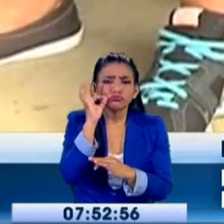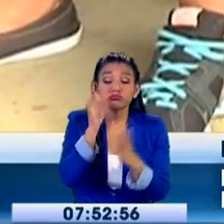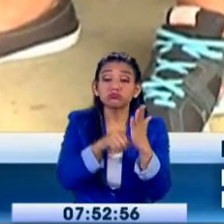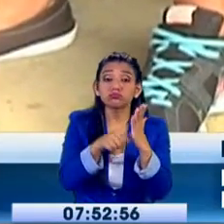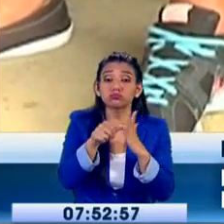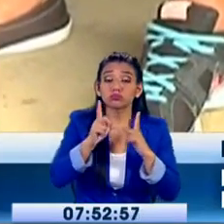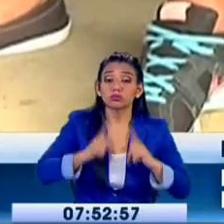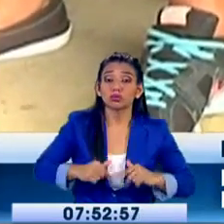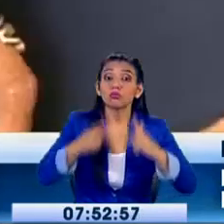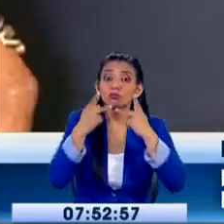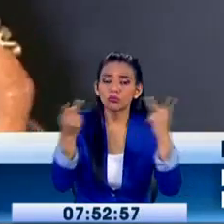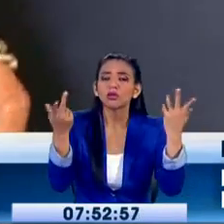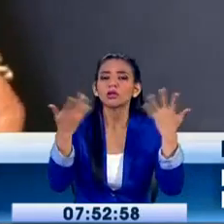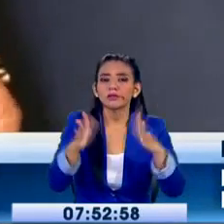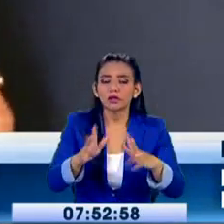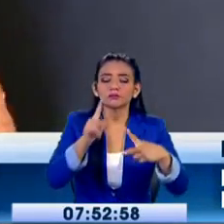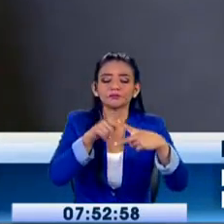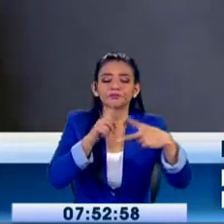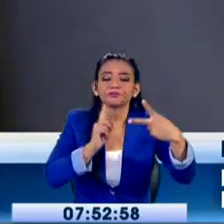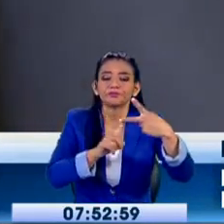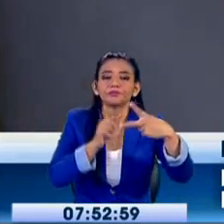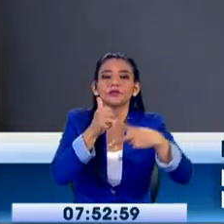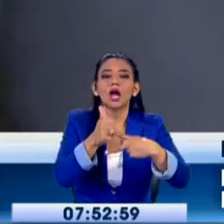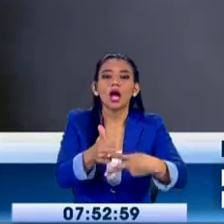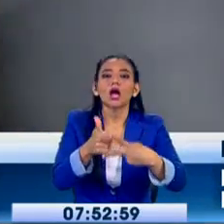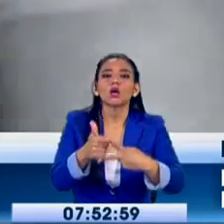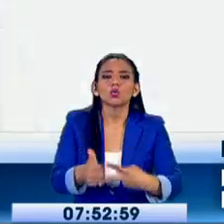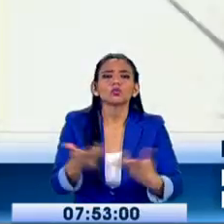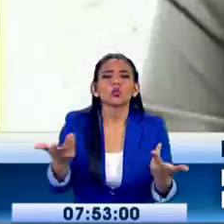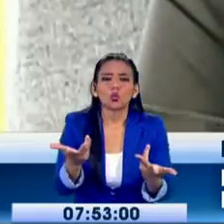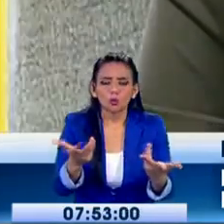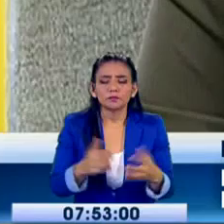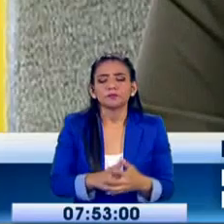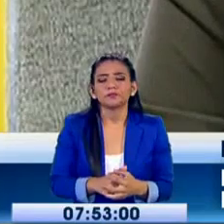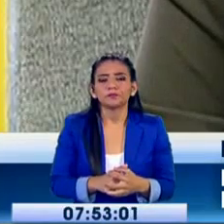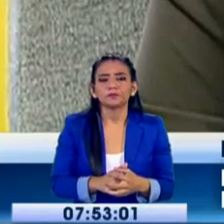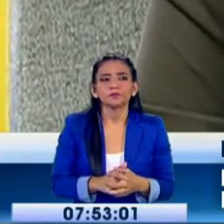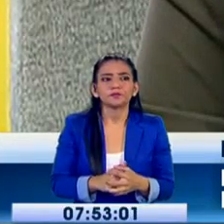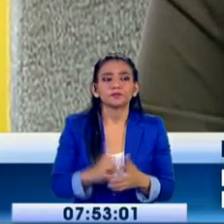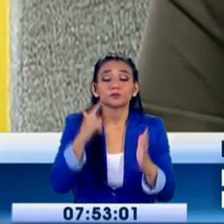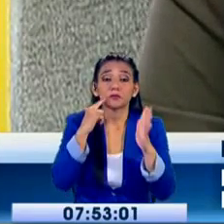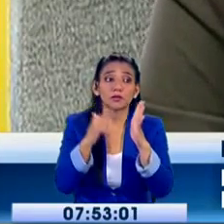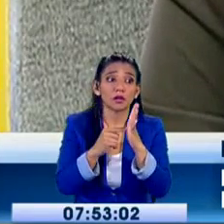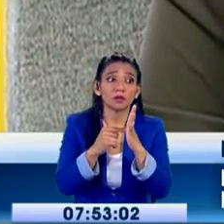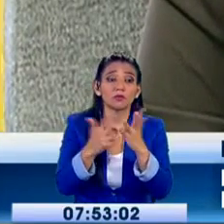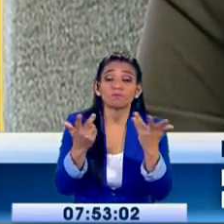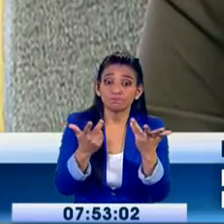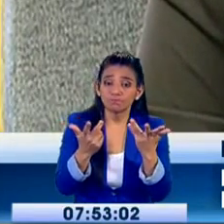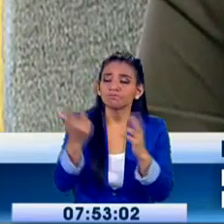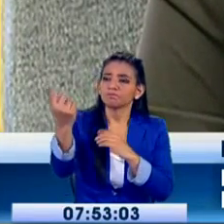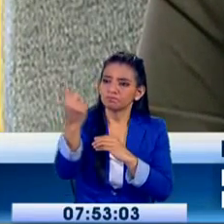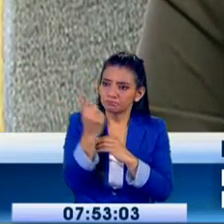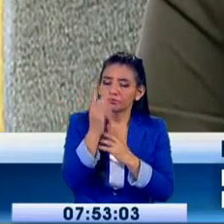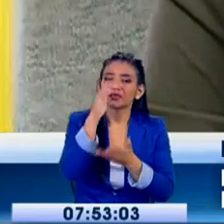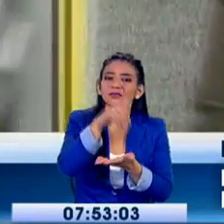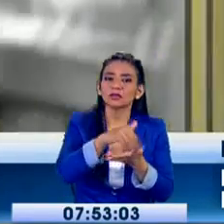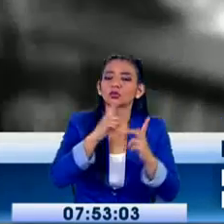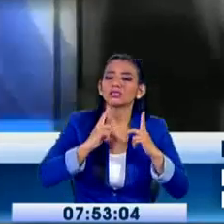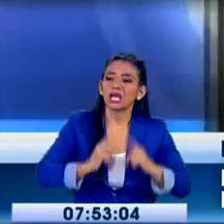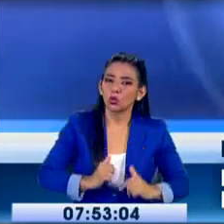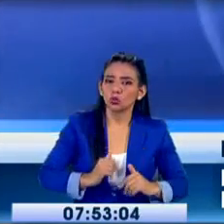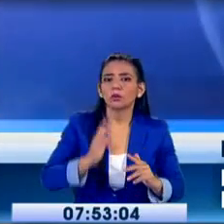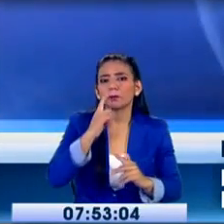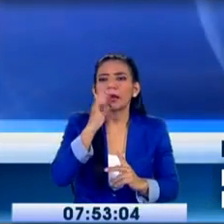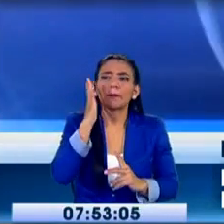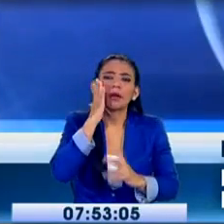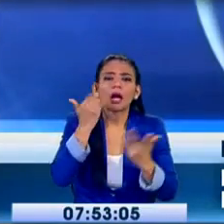Salud Pública mantiene dos sistemas de ayuda. En este sentido, se recomienda a los usuarios acercarse al centro de salud más cercano.